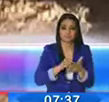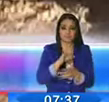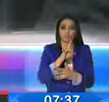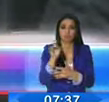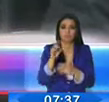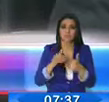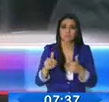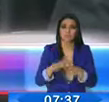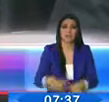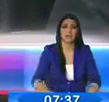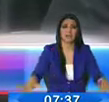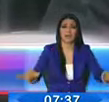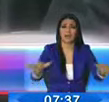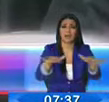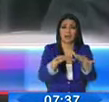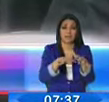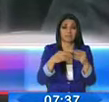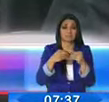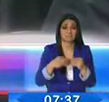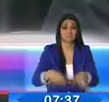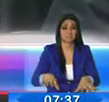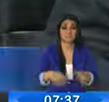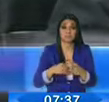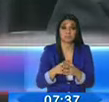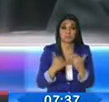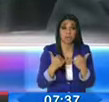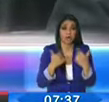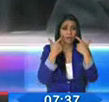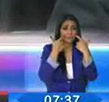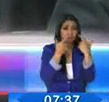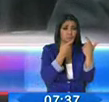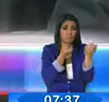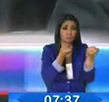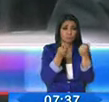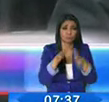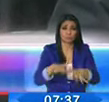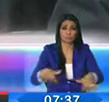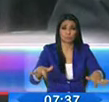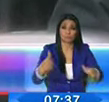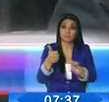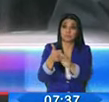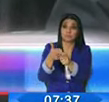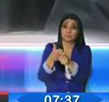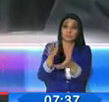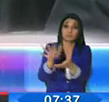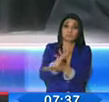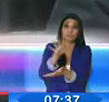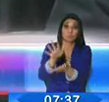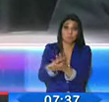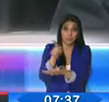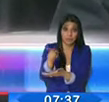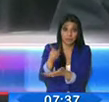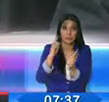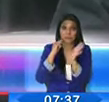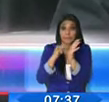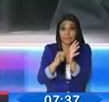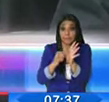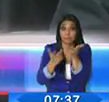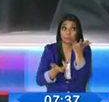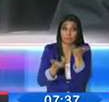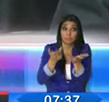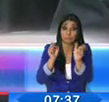para ampliar cada una de las áreas o no hacia el área cercana a la escuela donde vemos que también podría